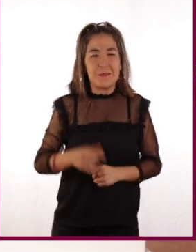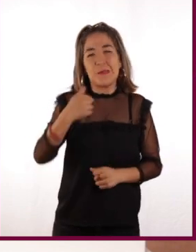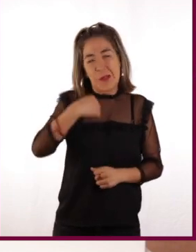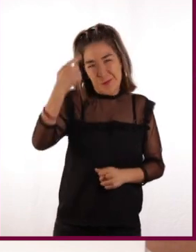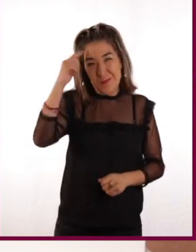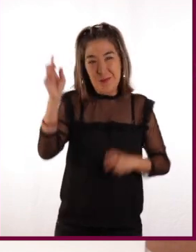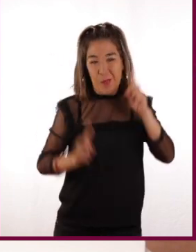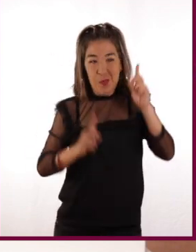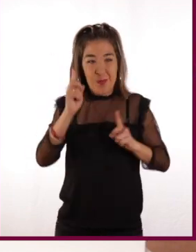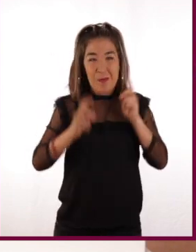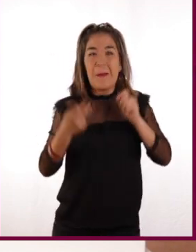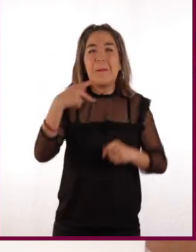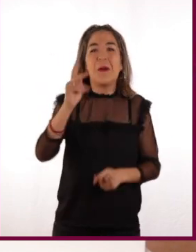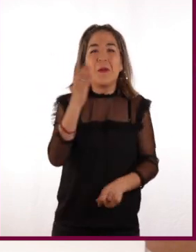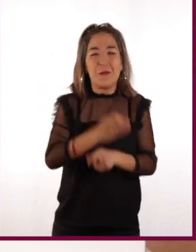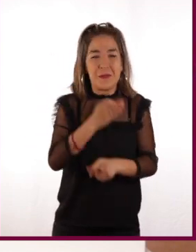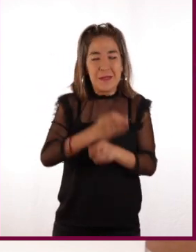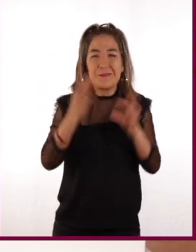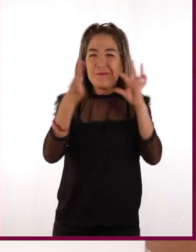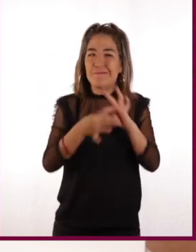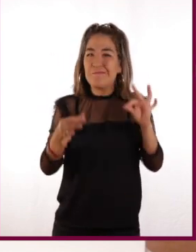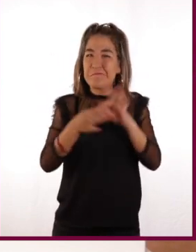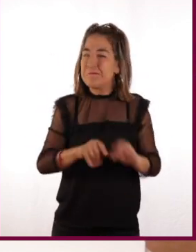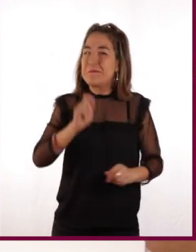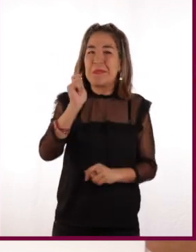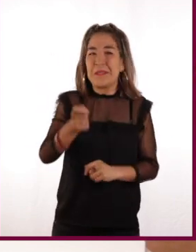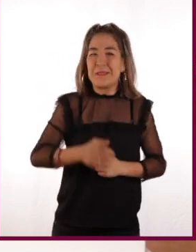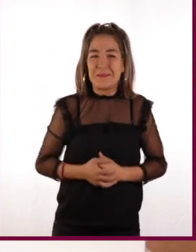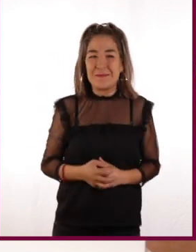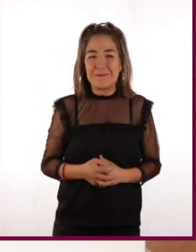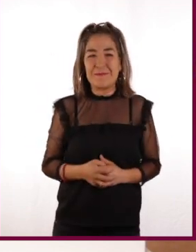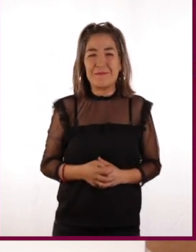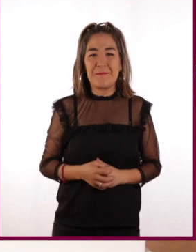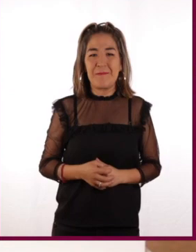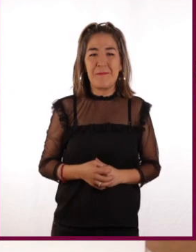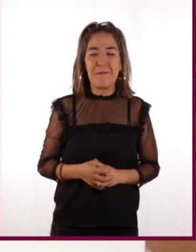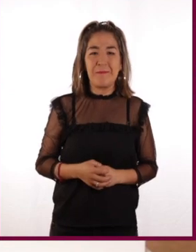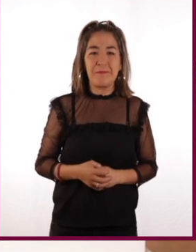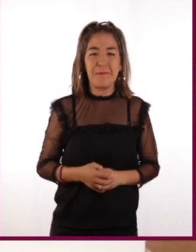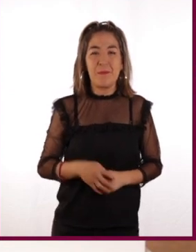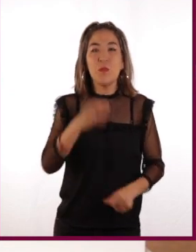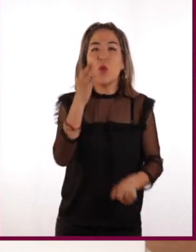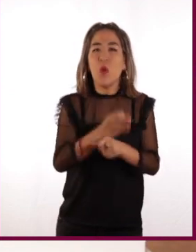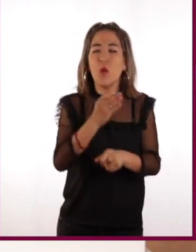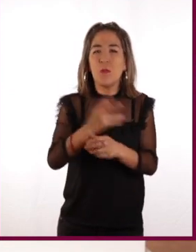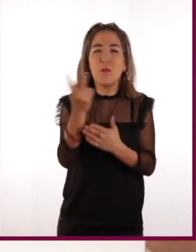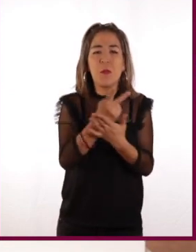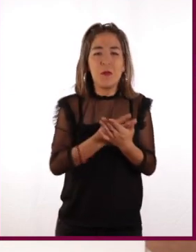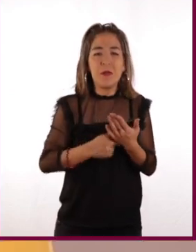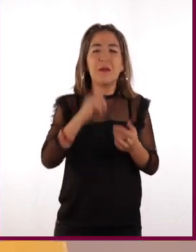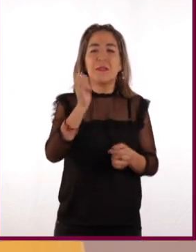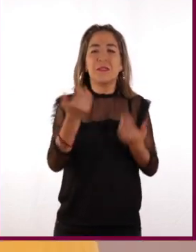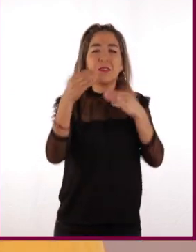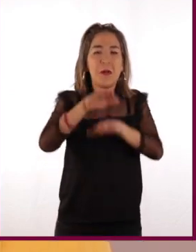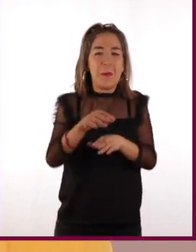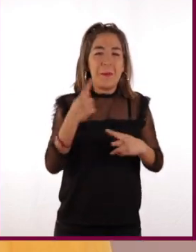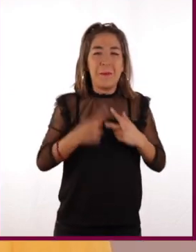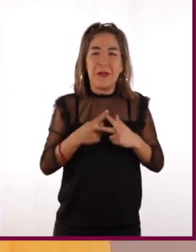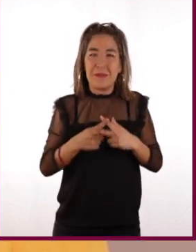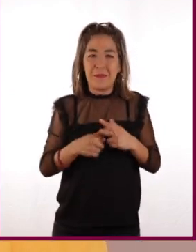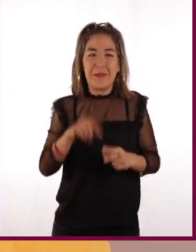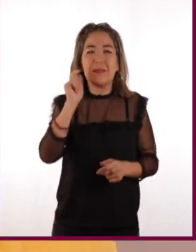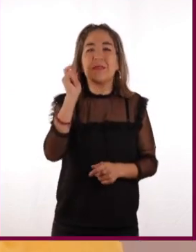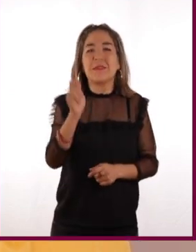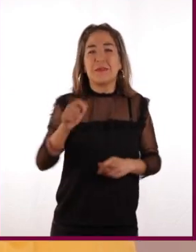sí. Tengo una hipótesis, pero quisiera ver a dónde sigues con todo esto. Bueno, en el programa de hoy hablaremos de